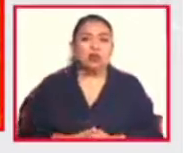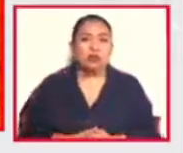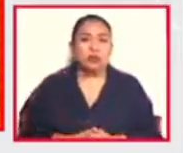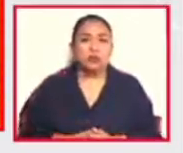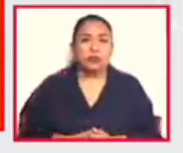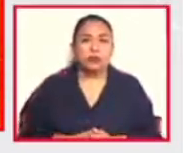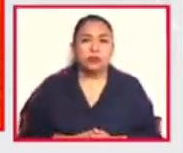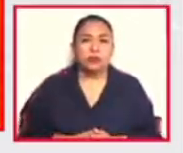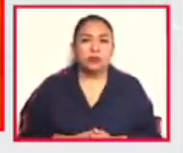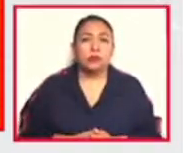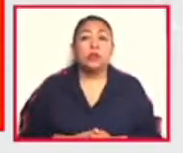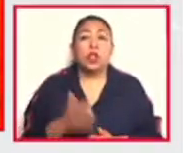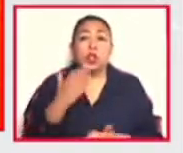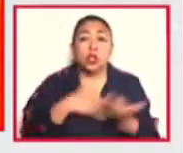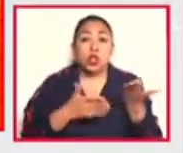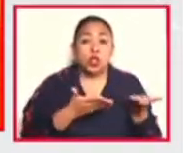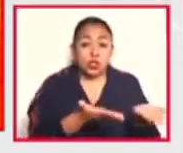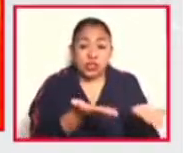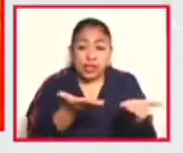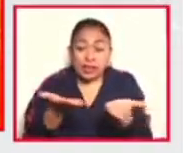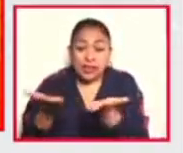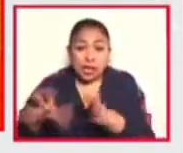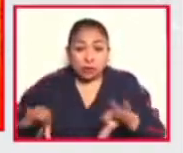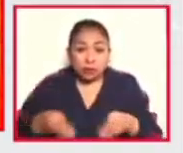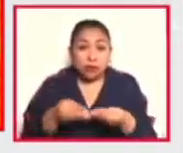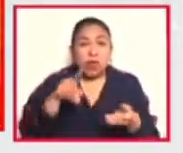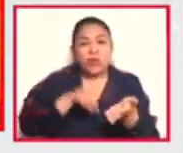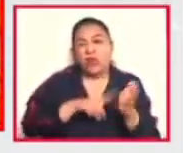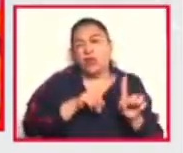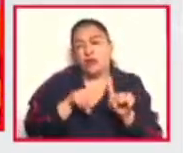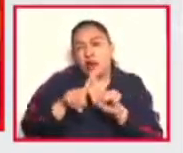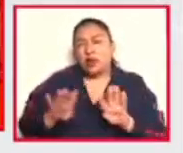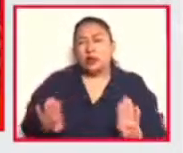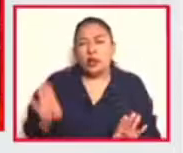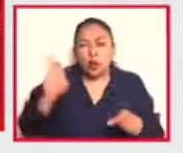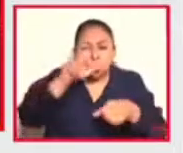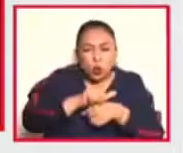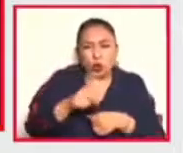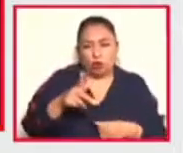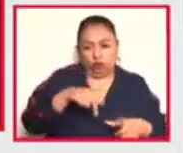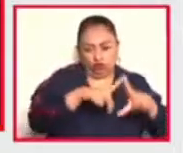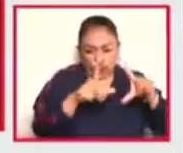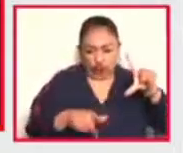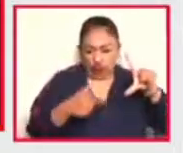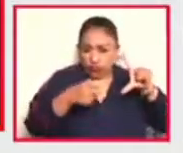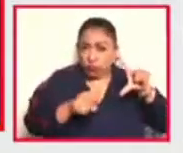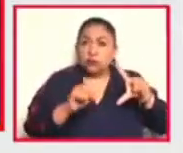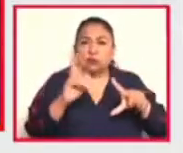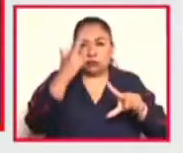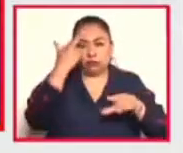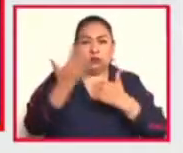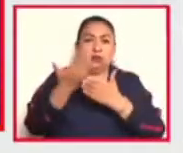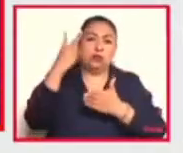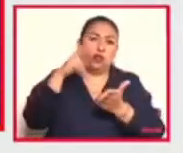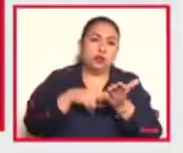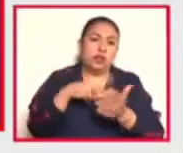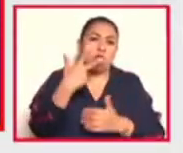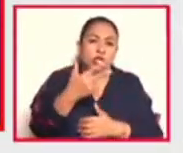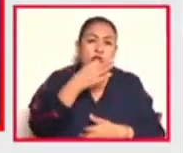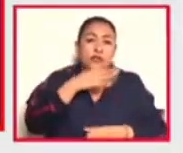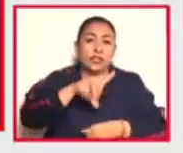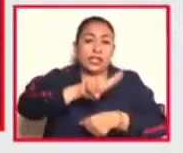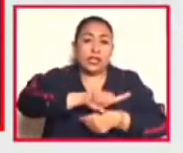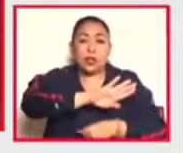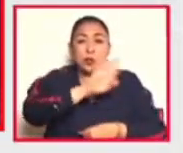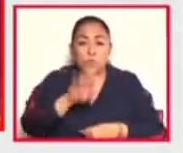Todos los altares en conjunto nos ofrecen un mosaico cultural de lo que somos y nos recuerdan por qué desde 2008 la festividad del Día de Muertos es